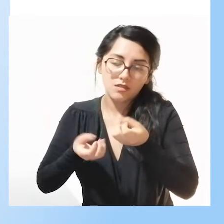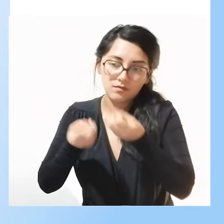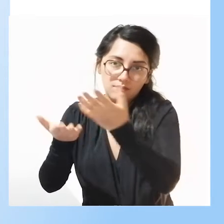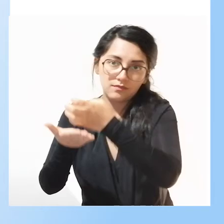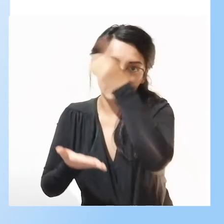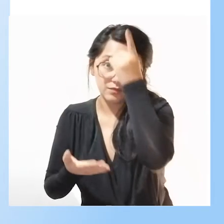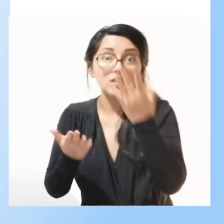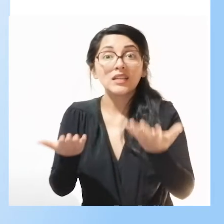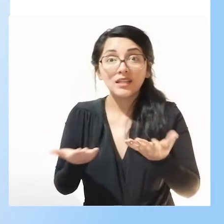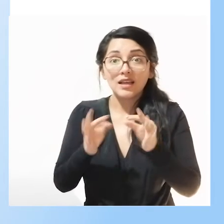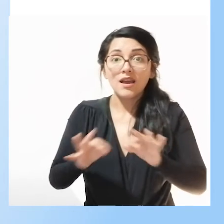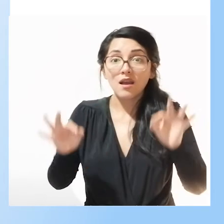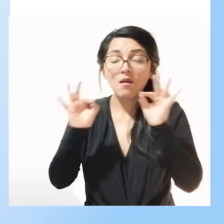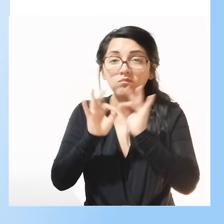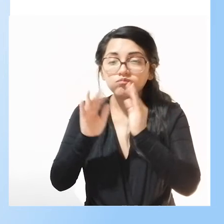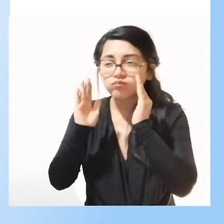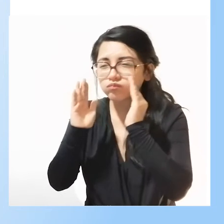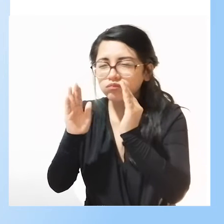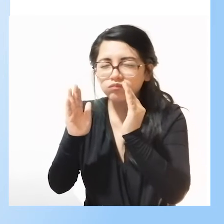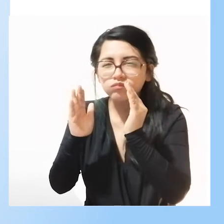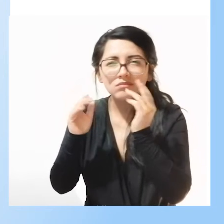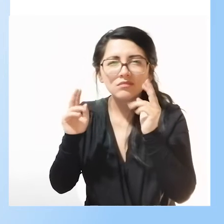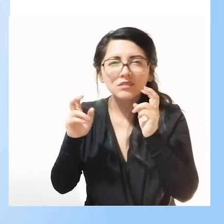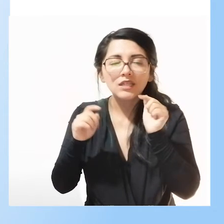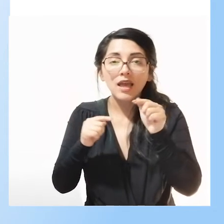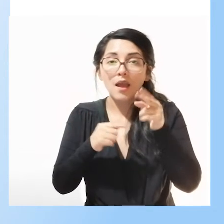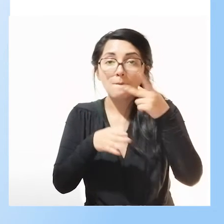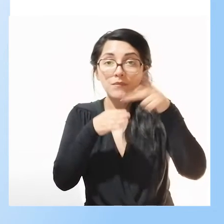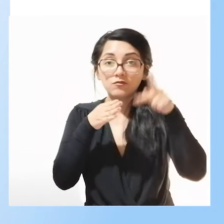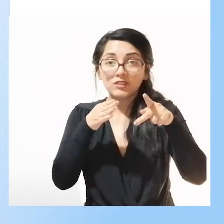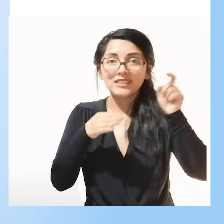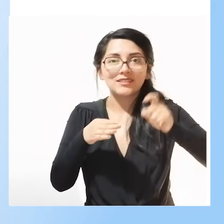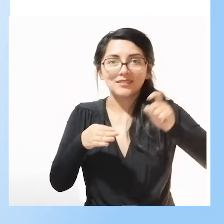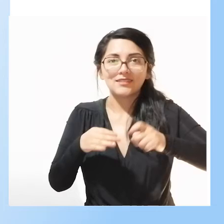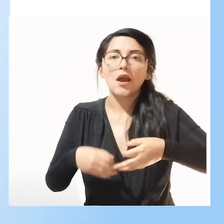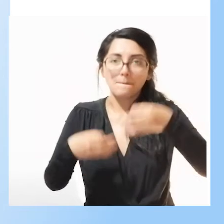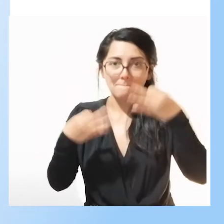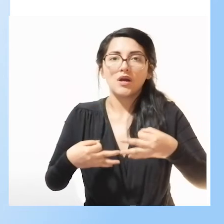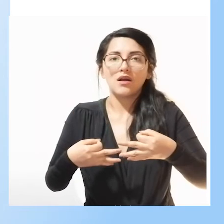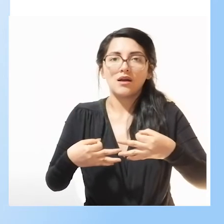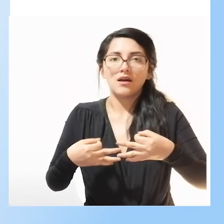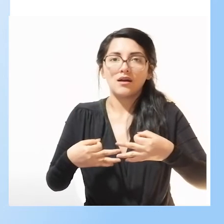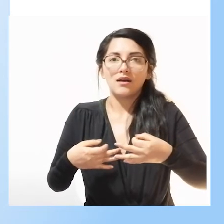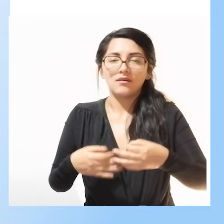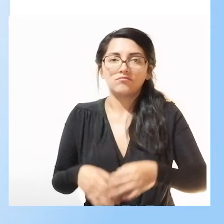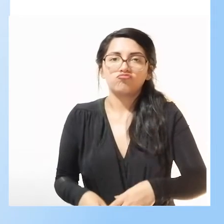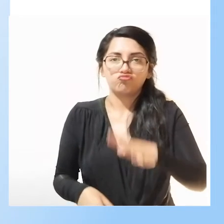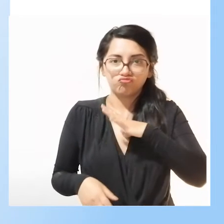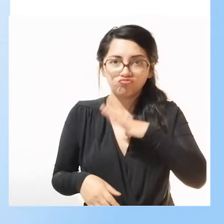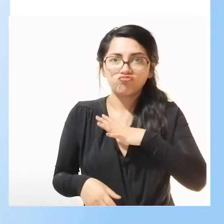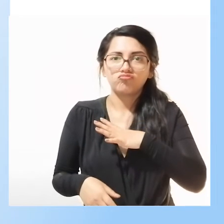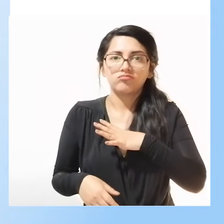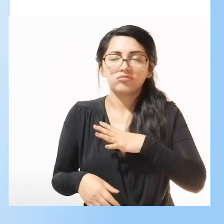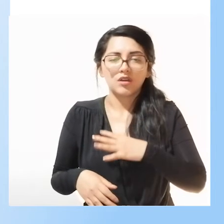importante centrarnos en que este profesional trabaje con profesionalidad, es decir, con capacidad